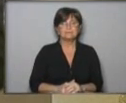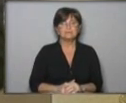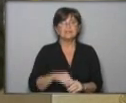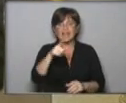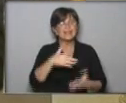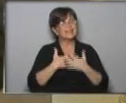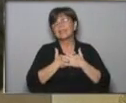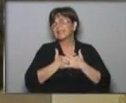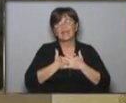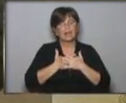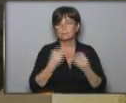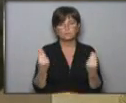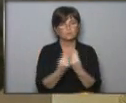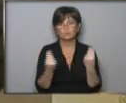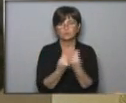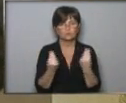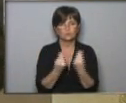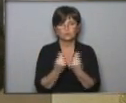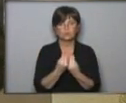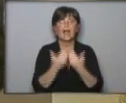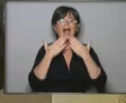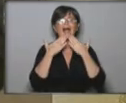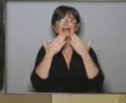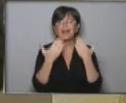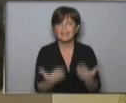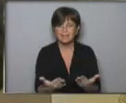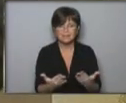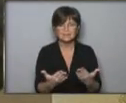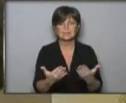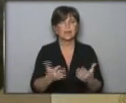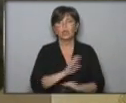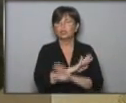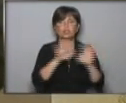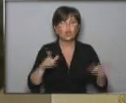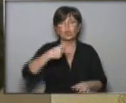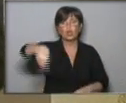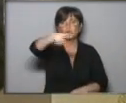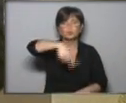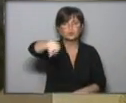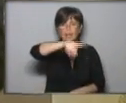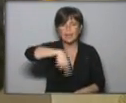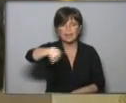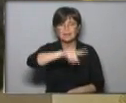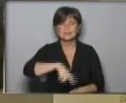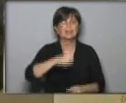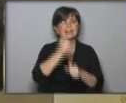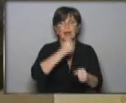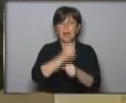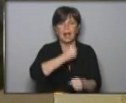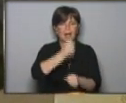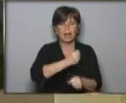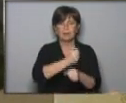Los quiero mucho. Les agradezco todo lo que ustedes han hecho.